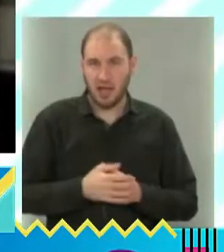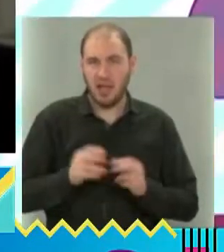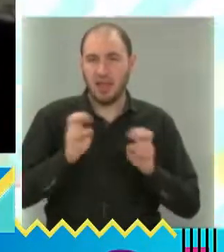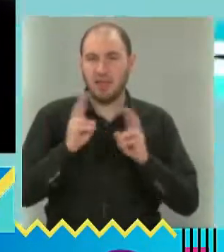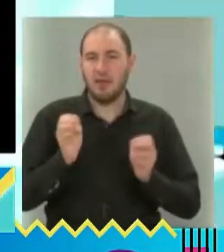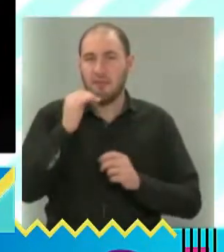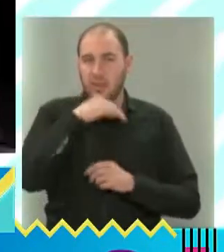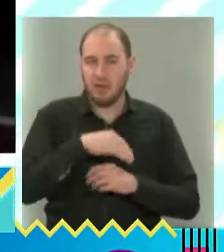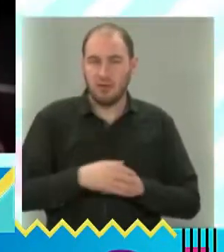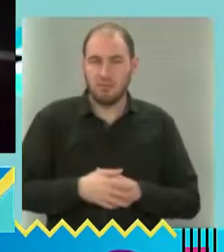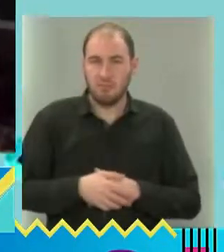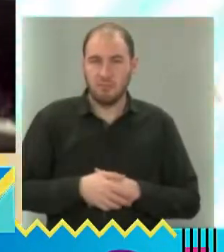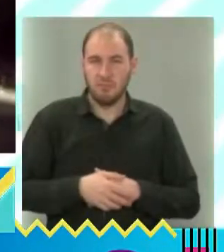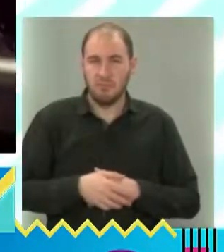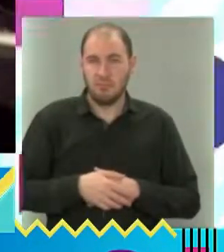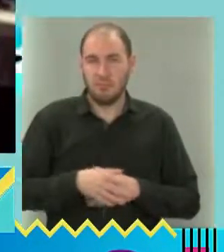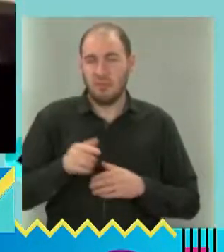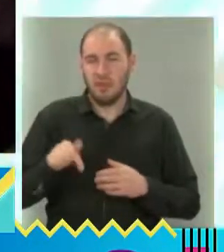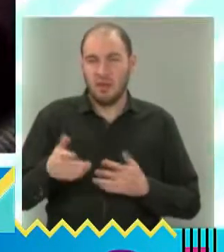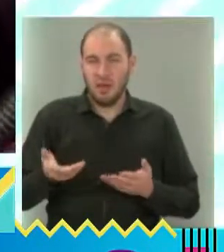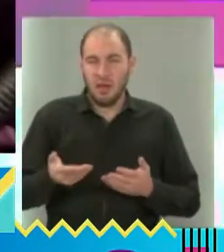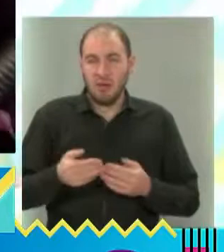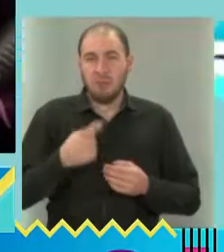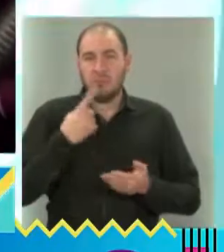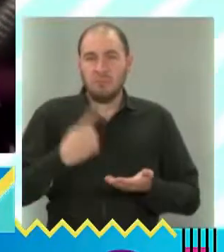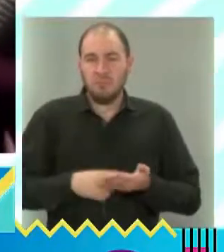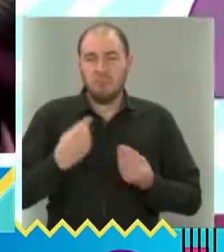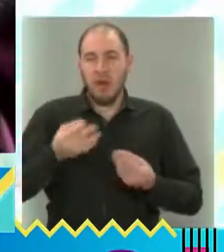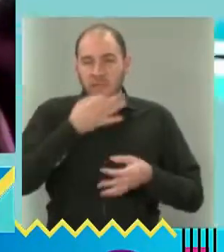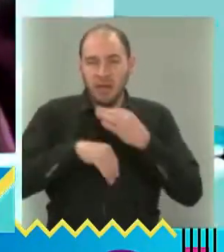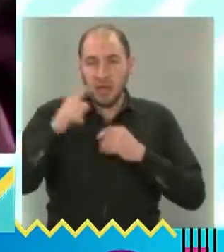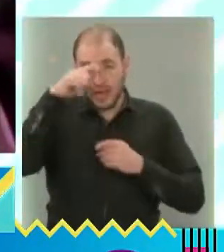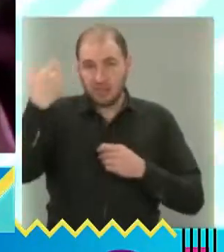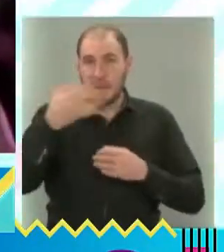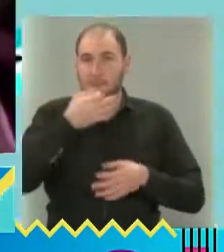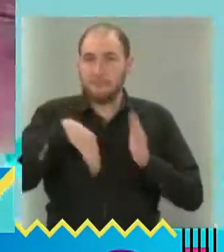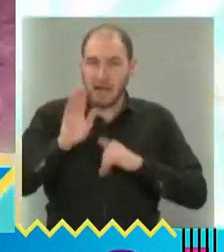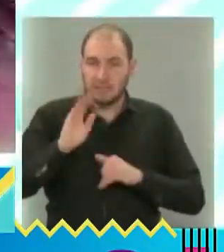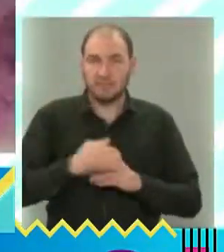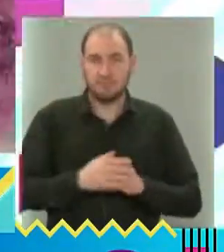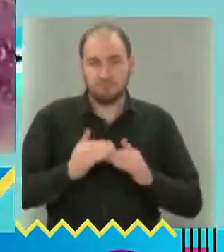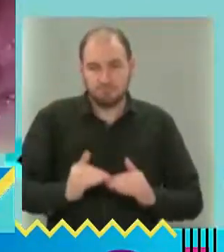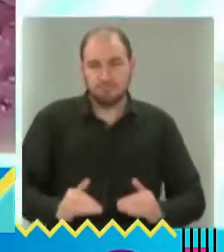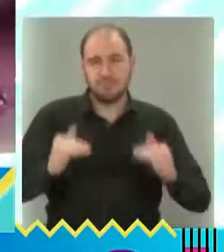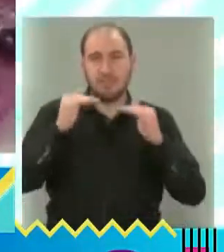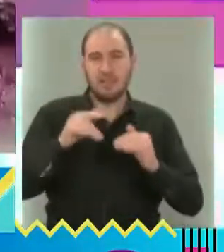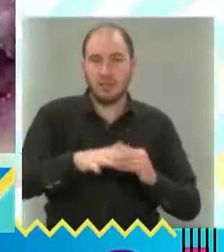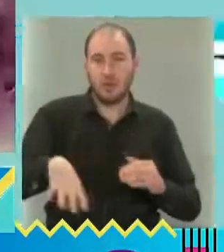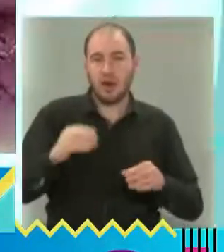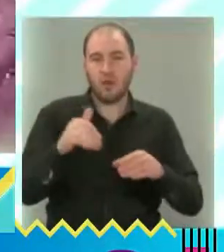tema vitivinícola, son básicamente medidas para poder exportar más, para poder nivelar nuestros